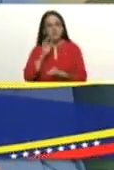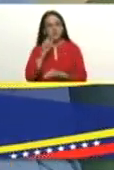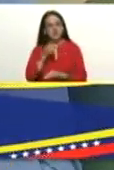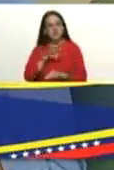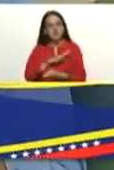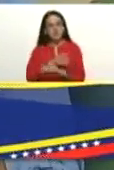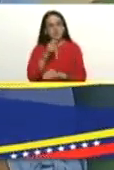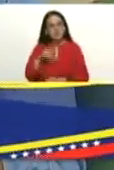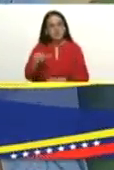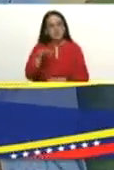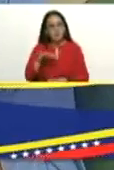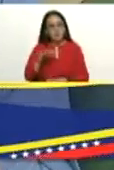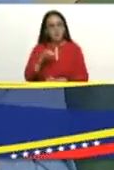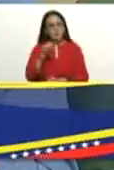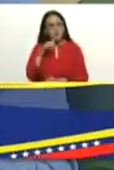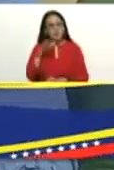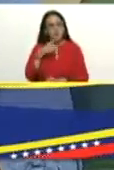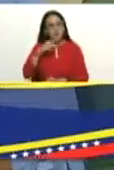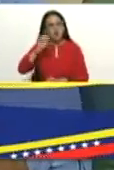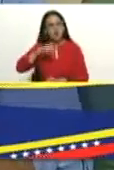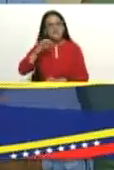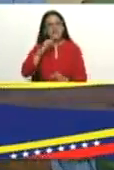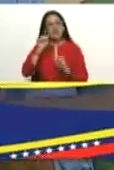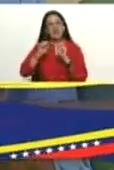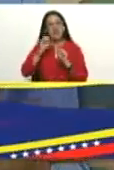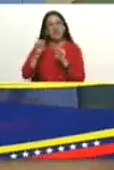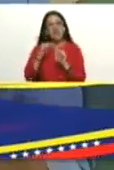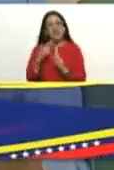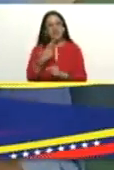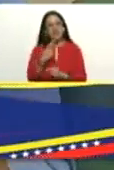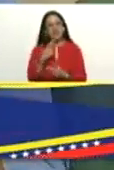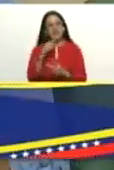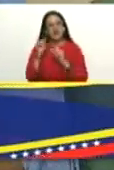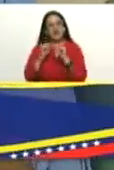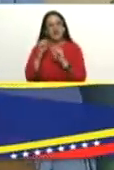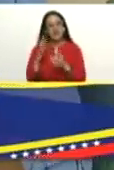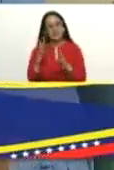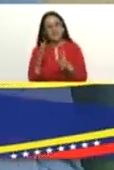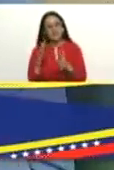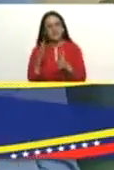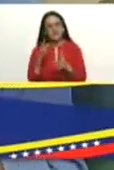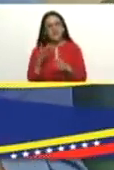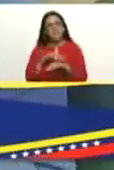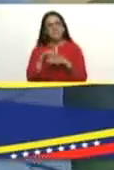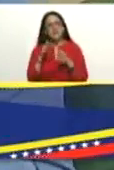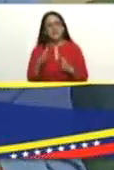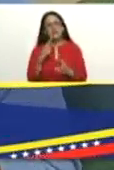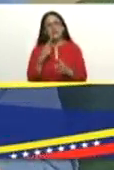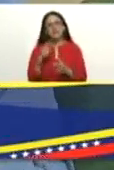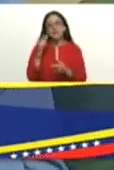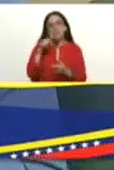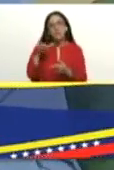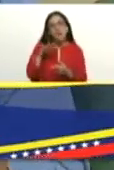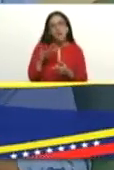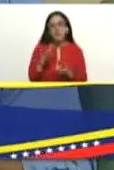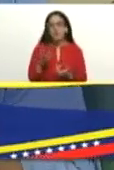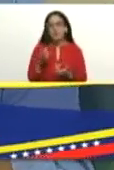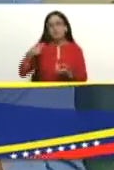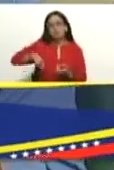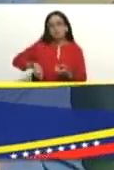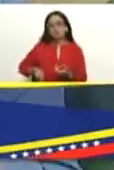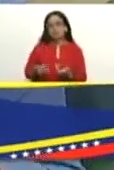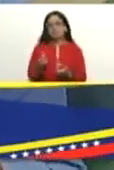El pueblo dijo que sí, los criticones de siempre empezaron a criticarnos con críticas parecidas a las que decía el ministro, que el pueblo no le rinde el